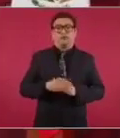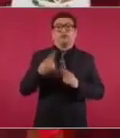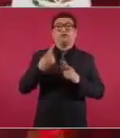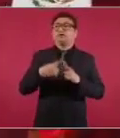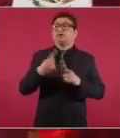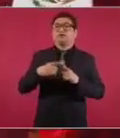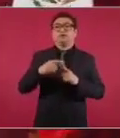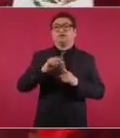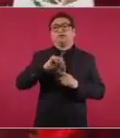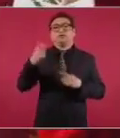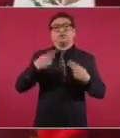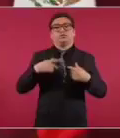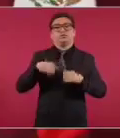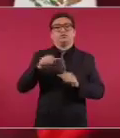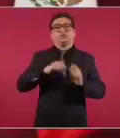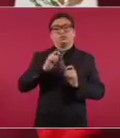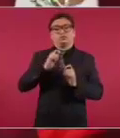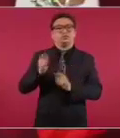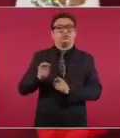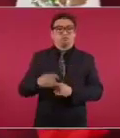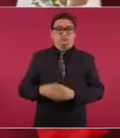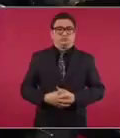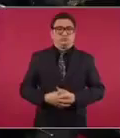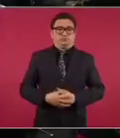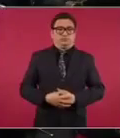a sustituirla.